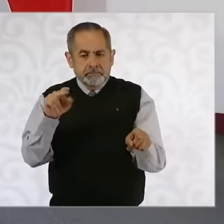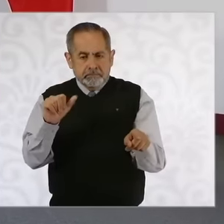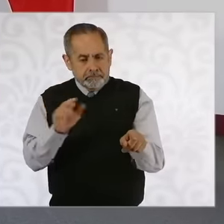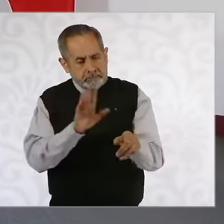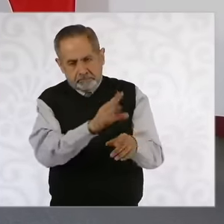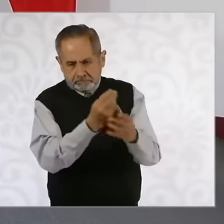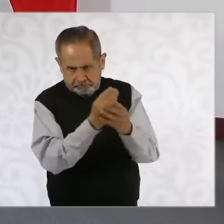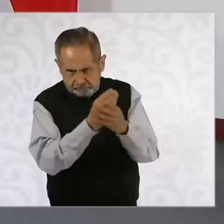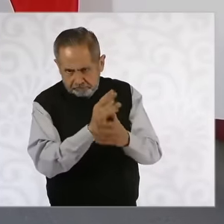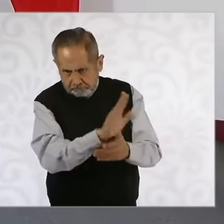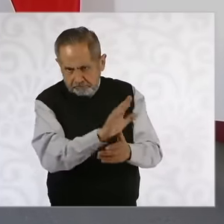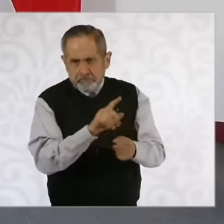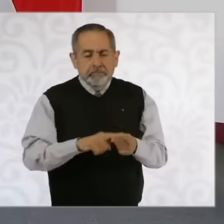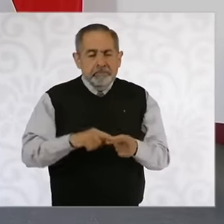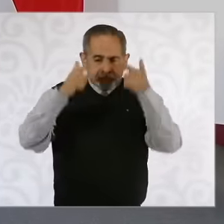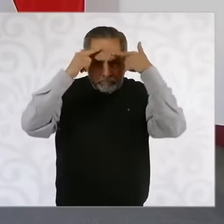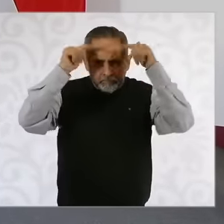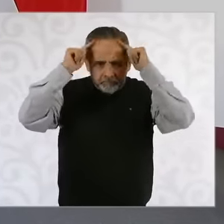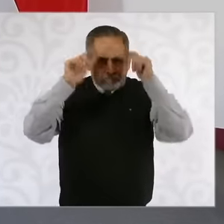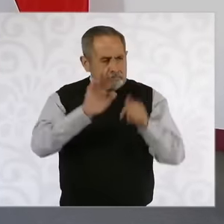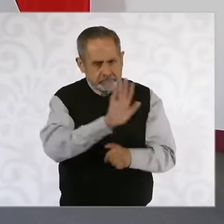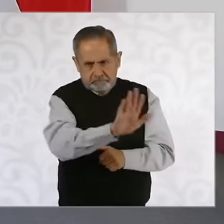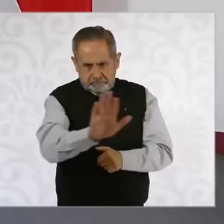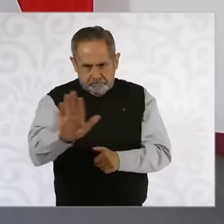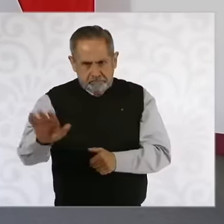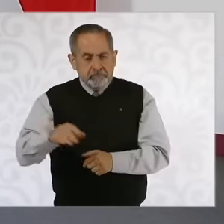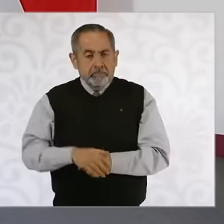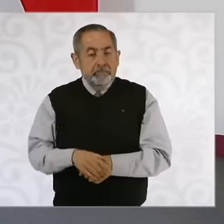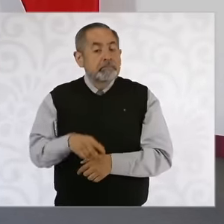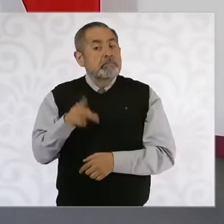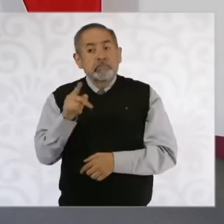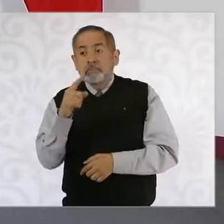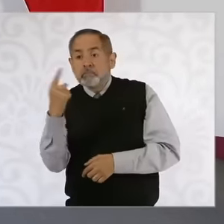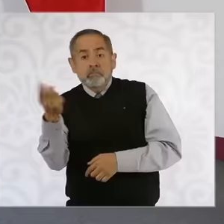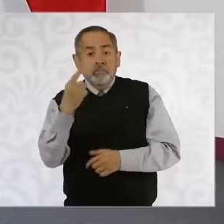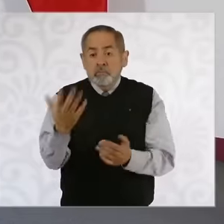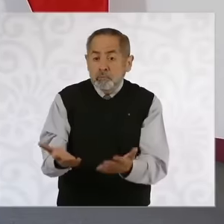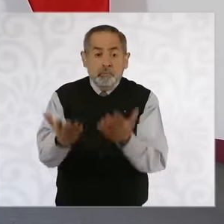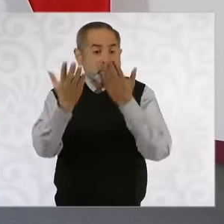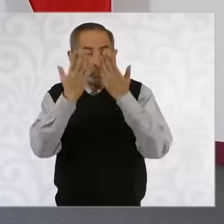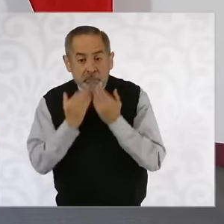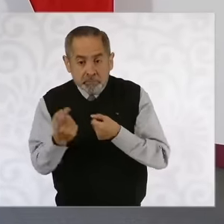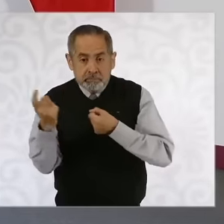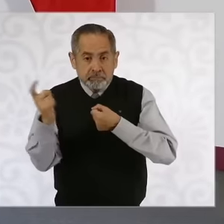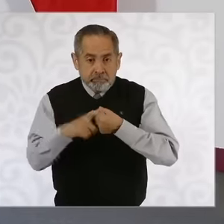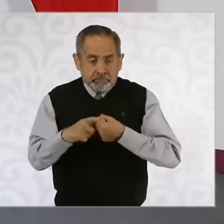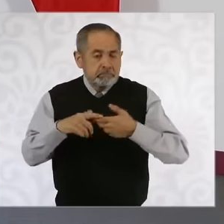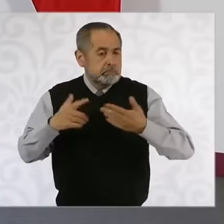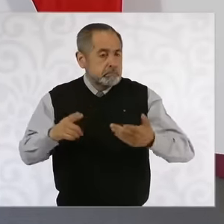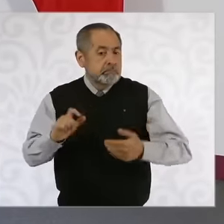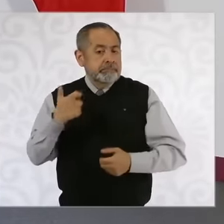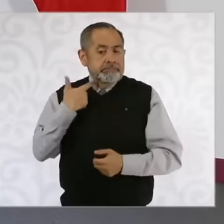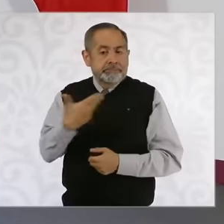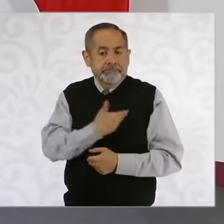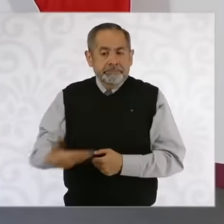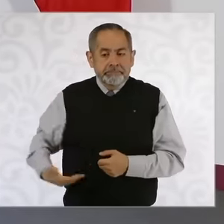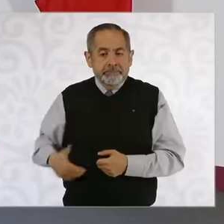Marina también. Y para todos aquellos que no tienen derecho a habiencia, el presidente López